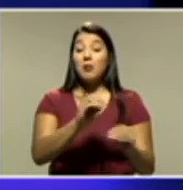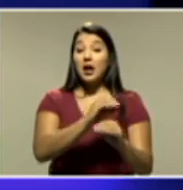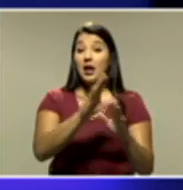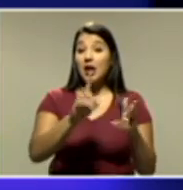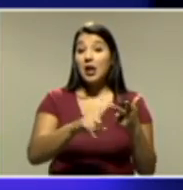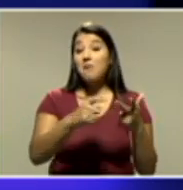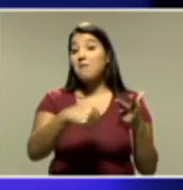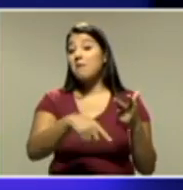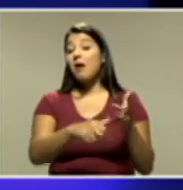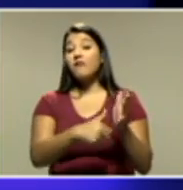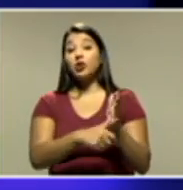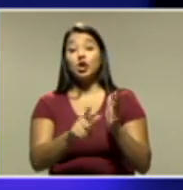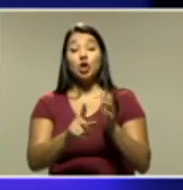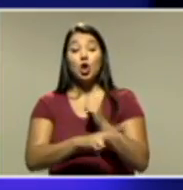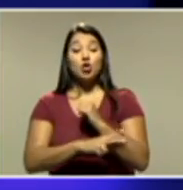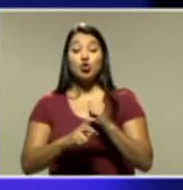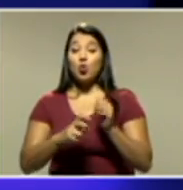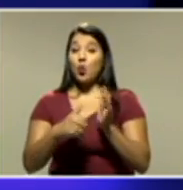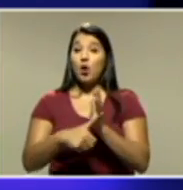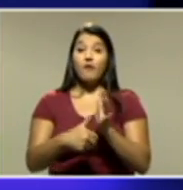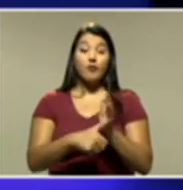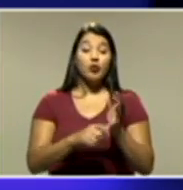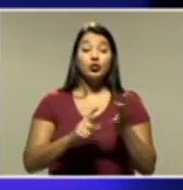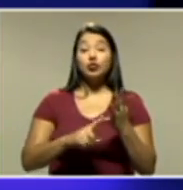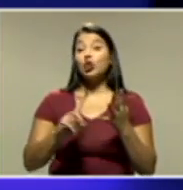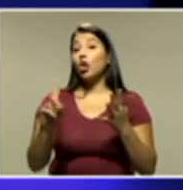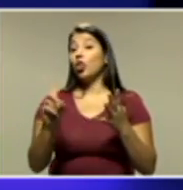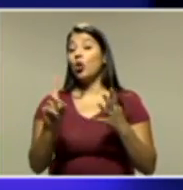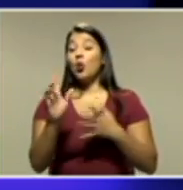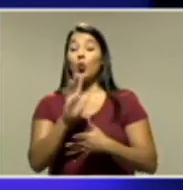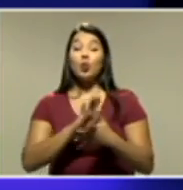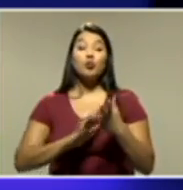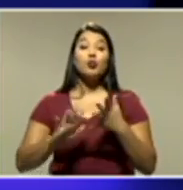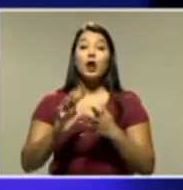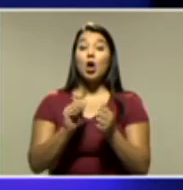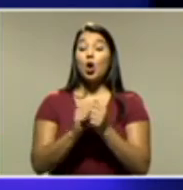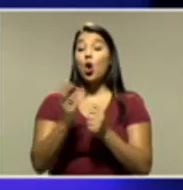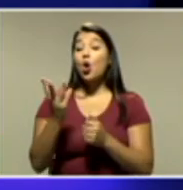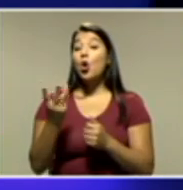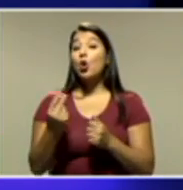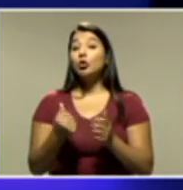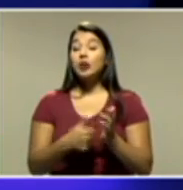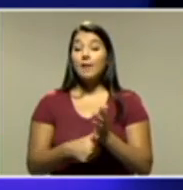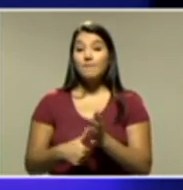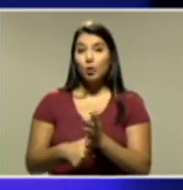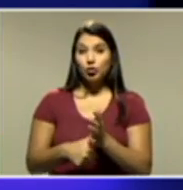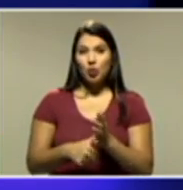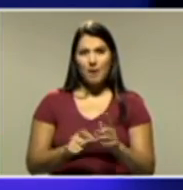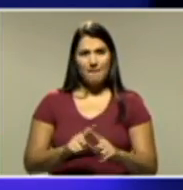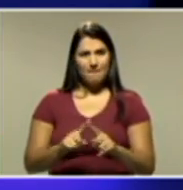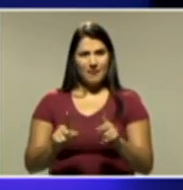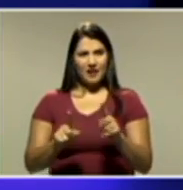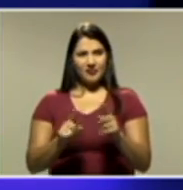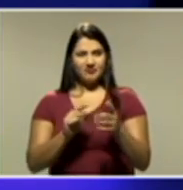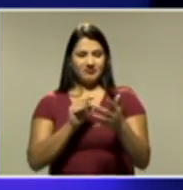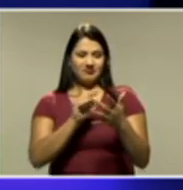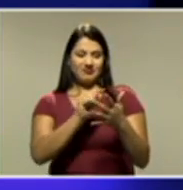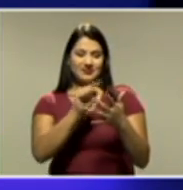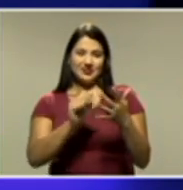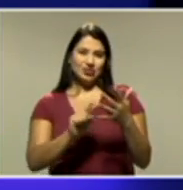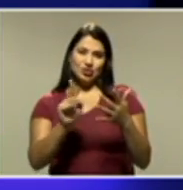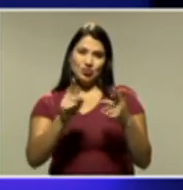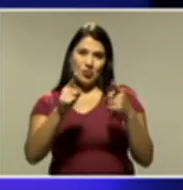haber robo de votos, no va a haber enredos en el conteo de los votos, pero esto no es así en todo el mundo